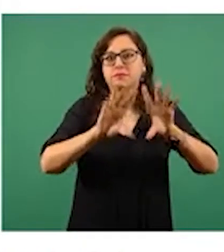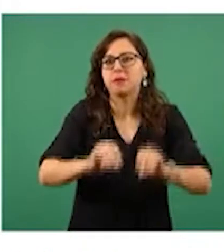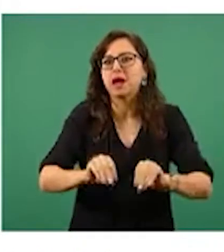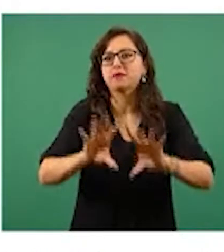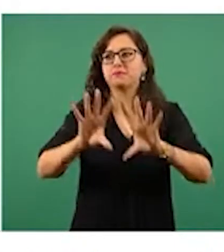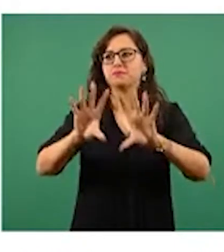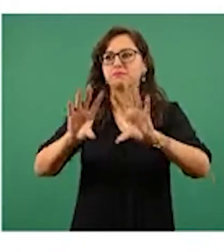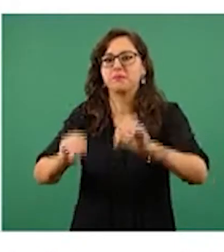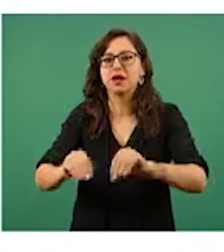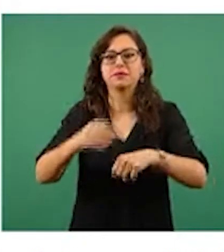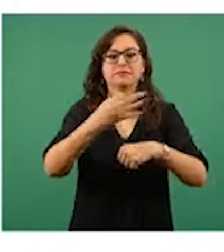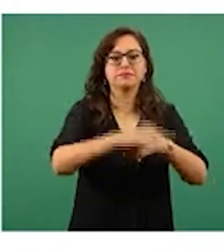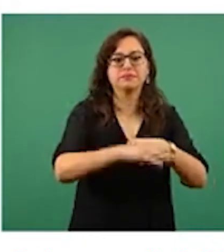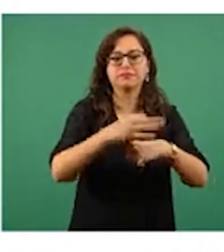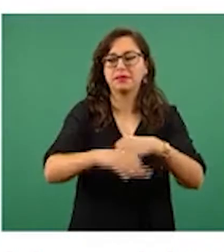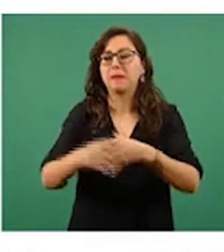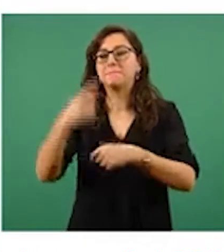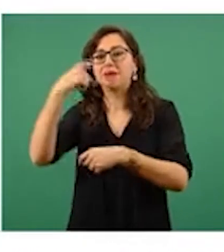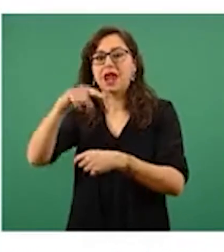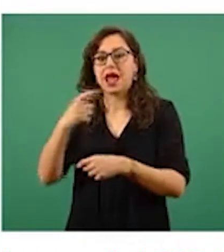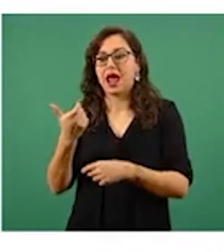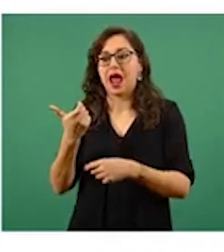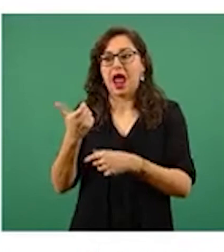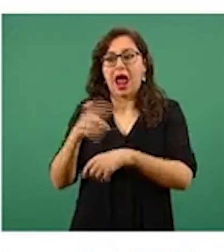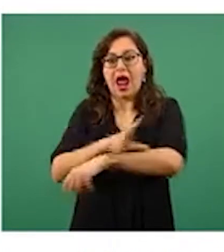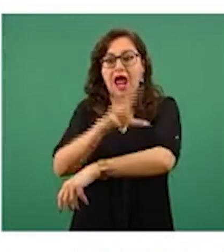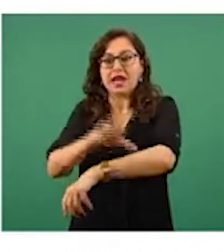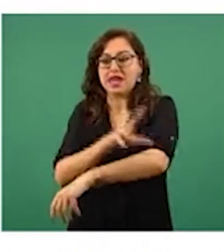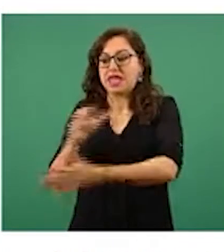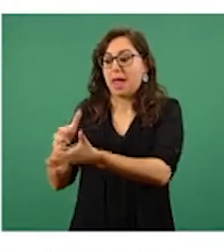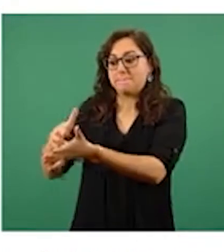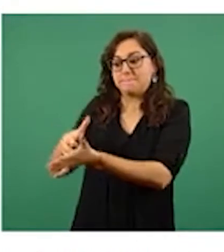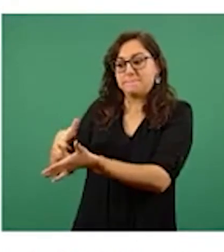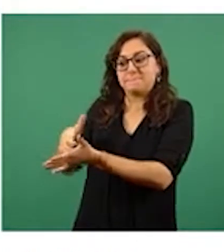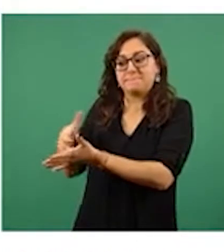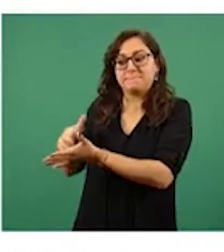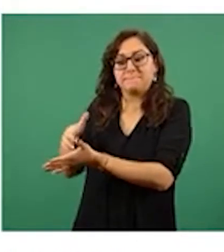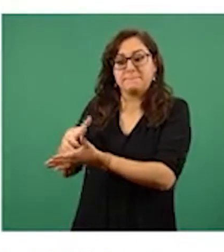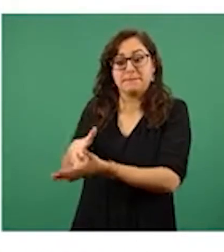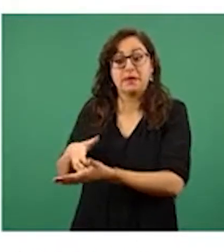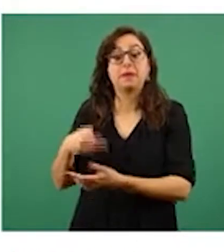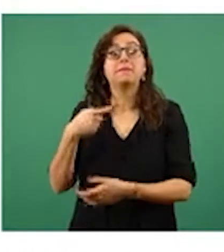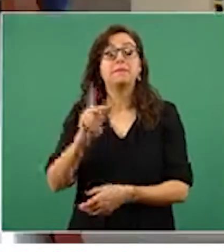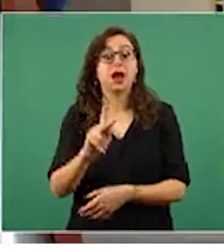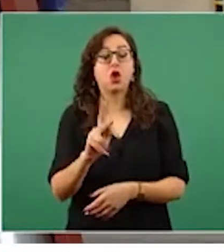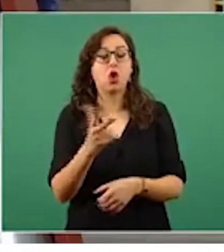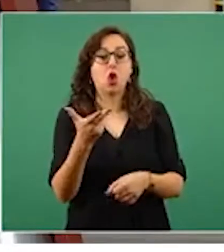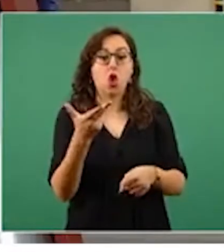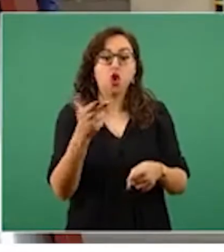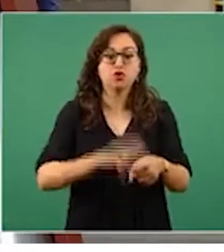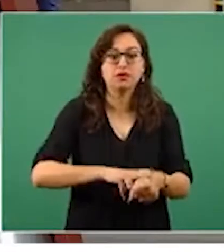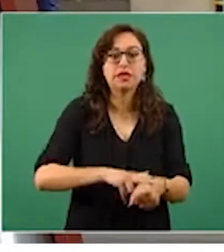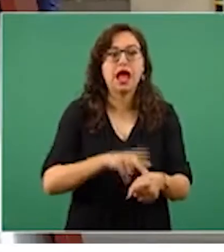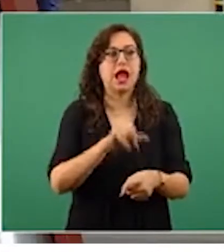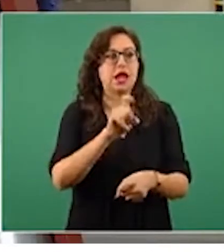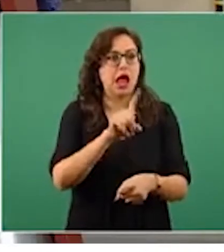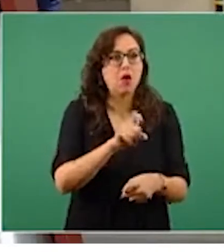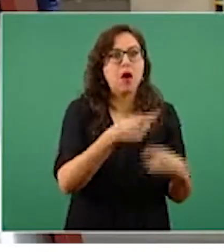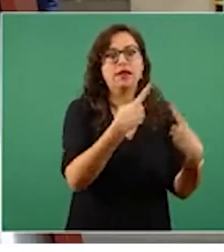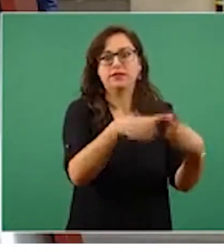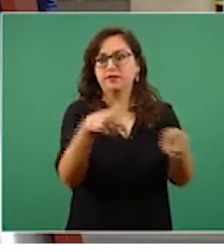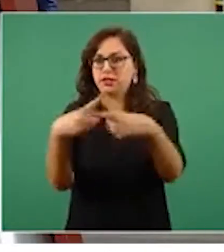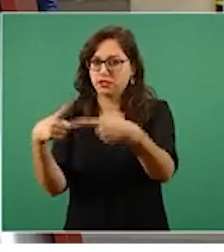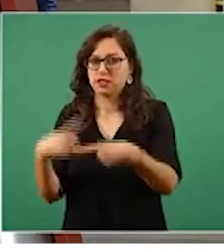nunca se queden sin servicio hospitales, comunicaciones, sistemas de agua potable. Eso se puede hacer gracias a un gran sistema muy